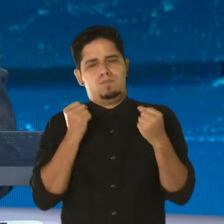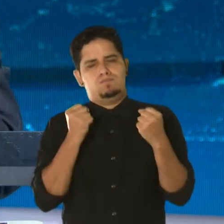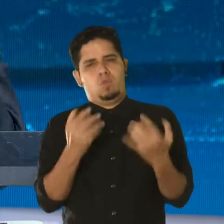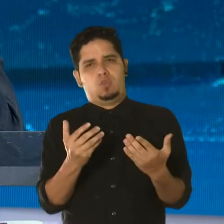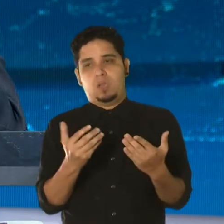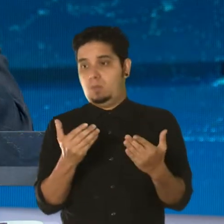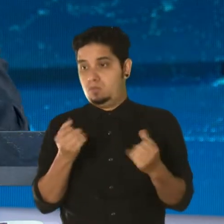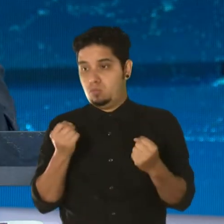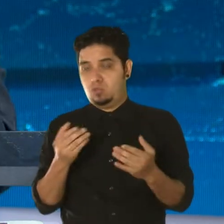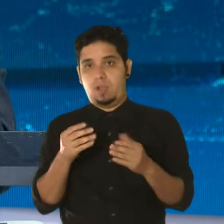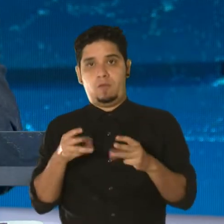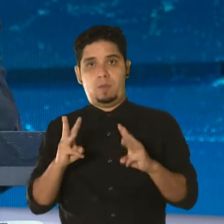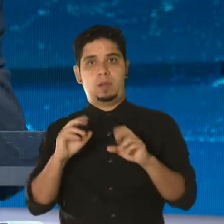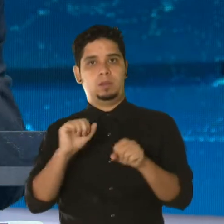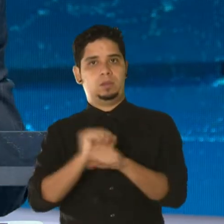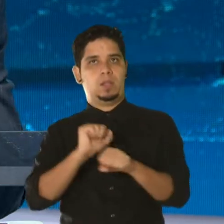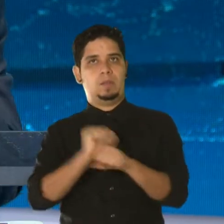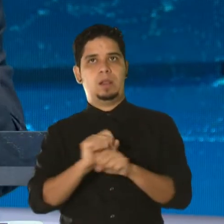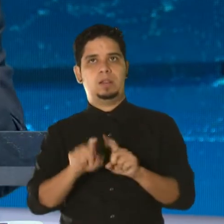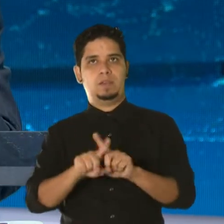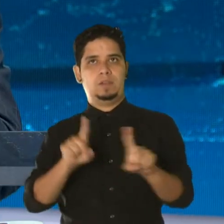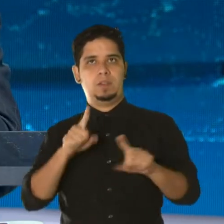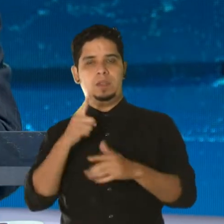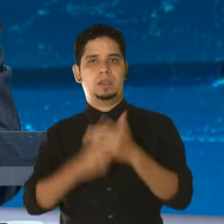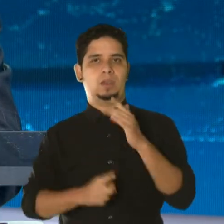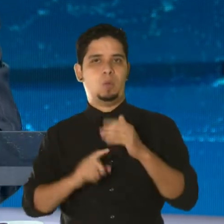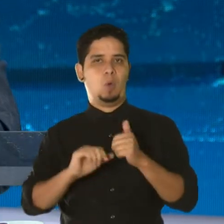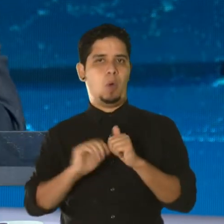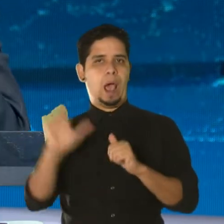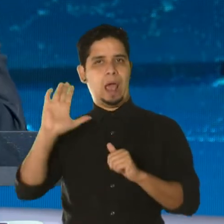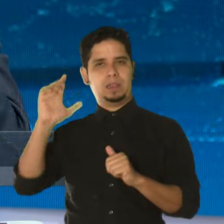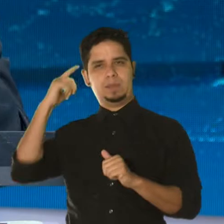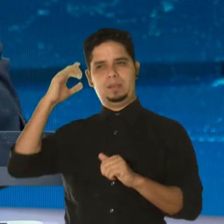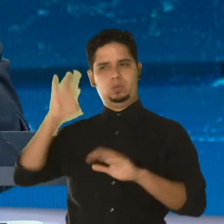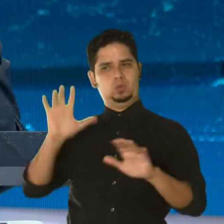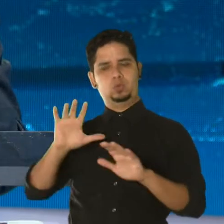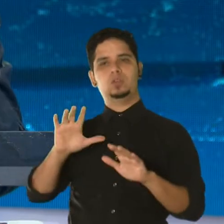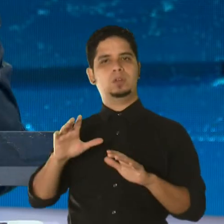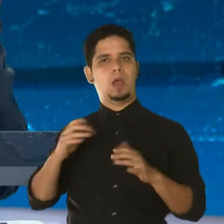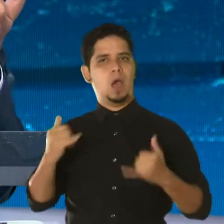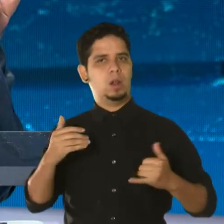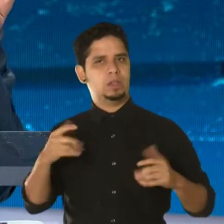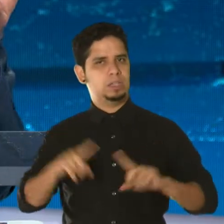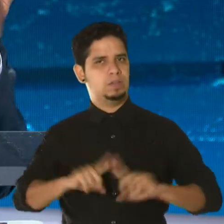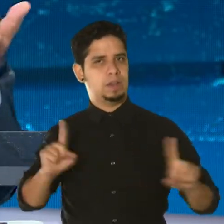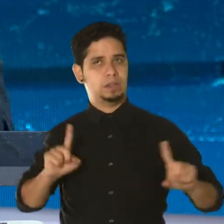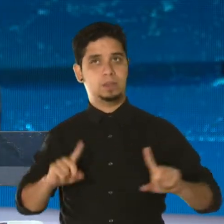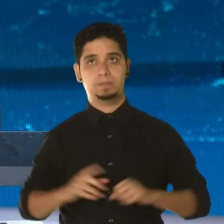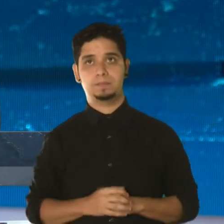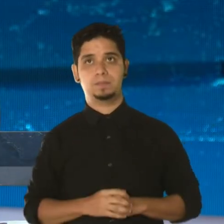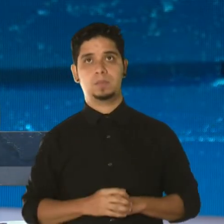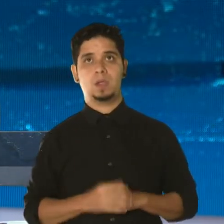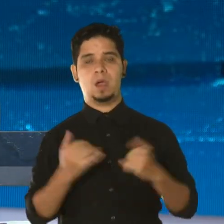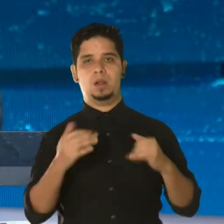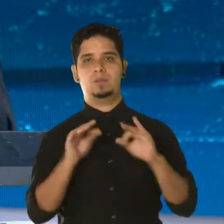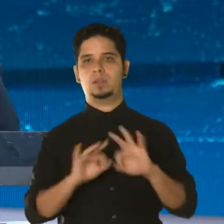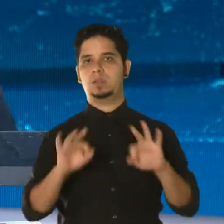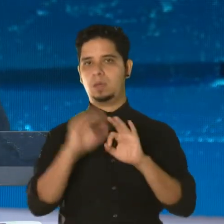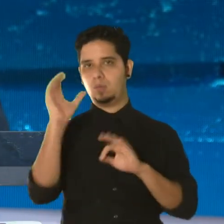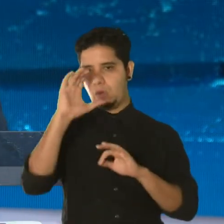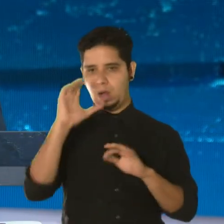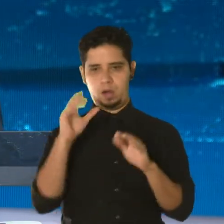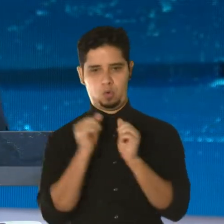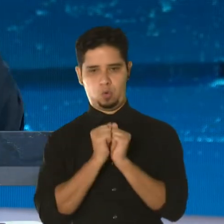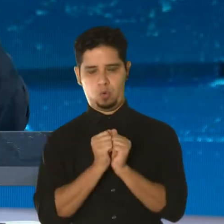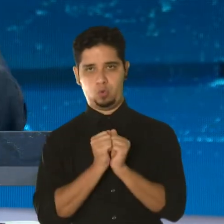formas de trabajar diferente a lo que ya teníamos planificado, lo que hacíamos. Tenemos que buscarla y